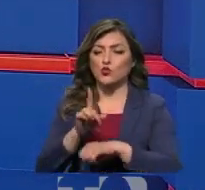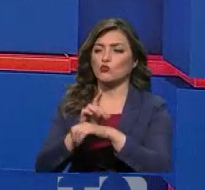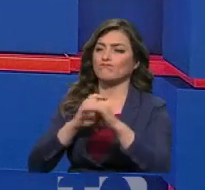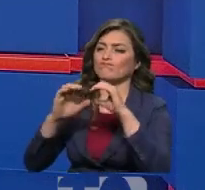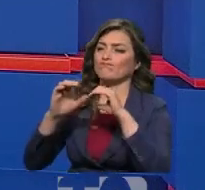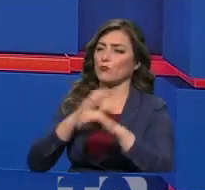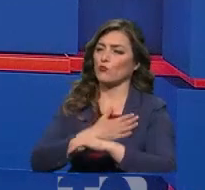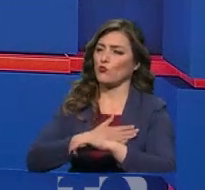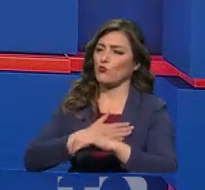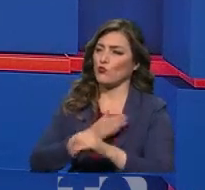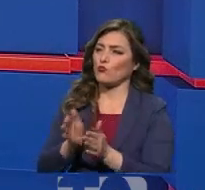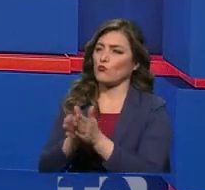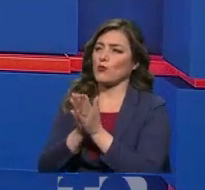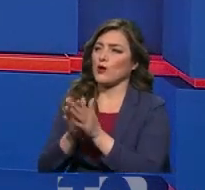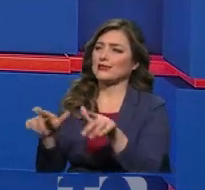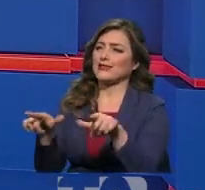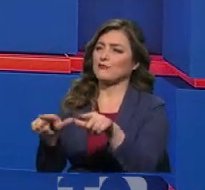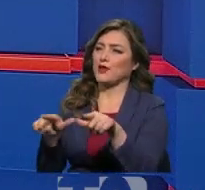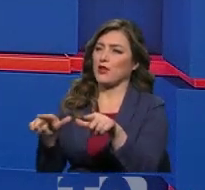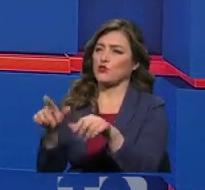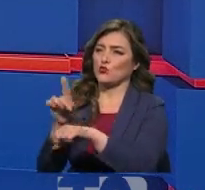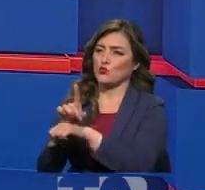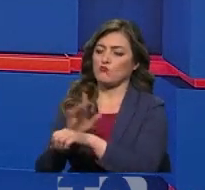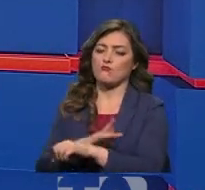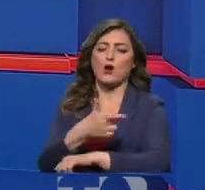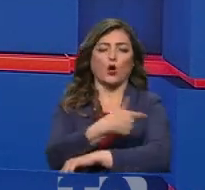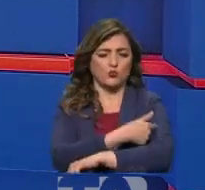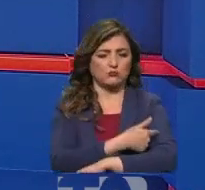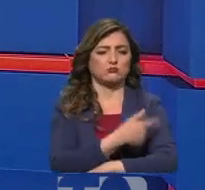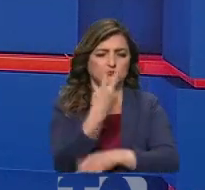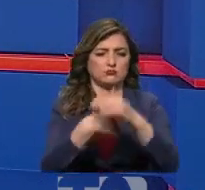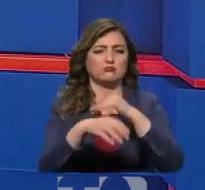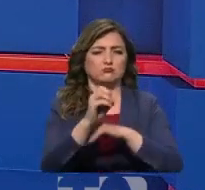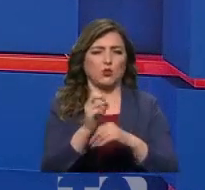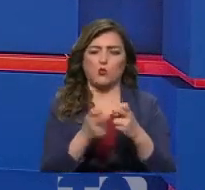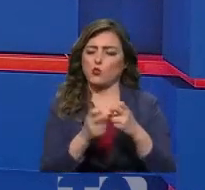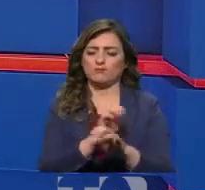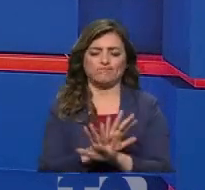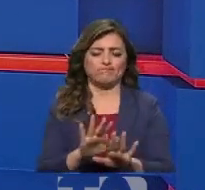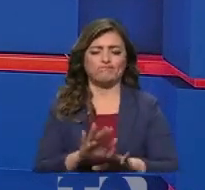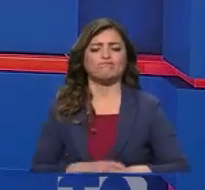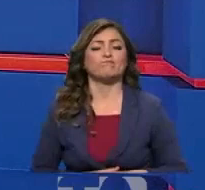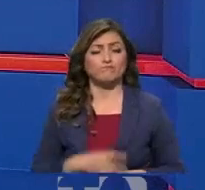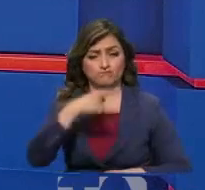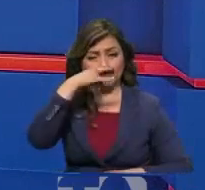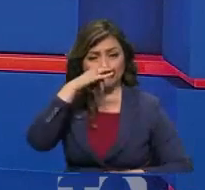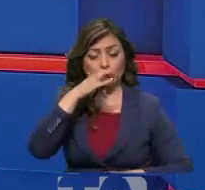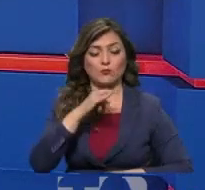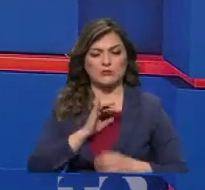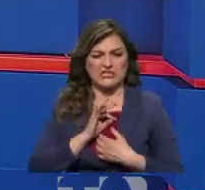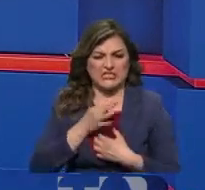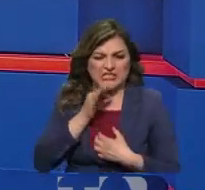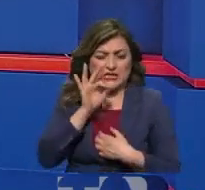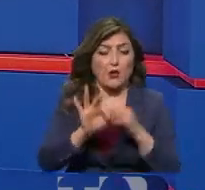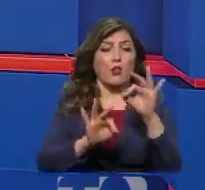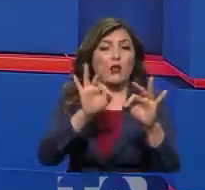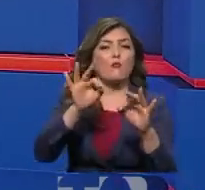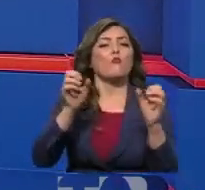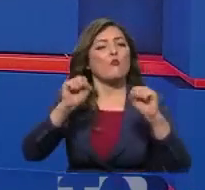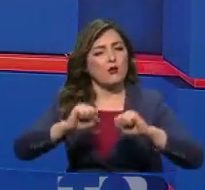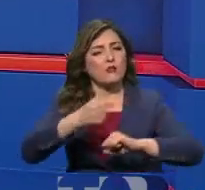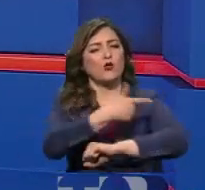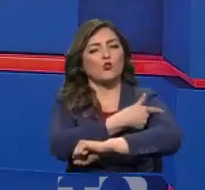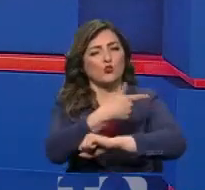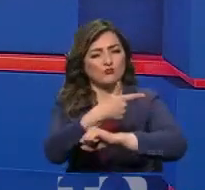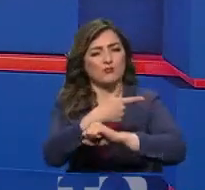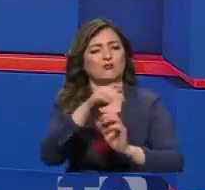de cabecera, que le dé un certificado médico y vacune a su niño sin ningún problema. Los niños también transmiten el virus y vacunarlos